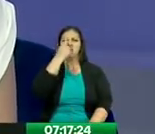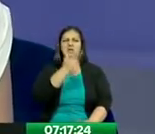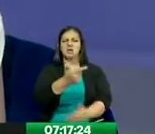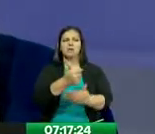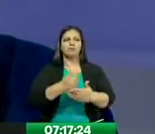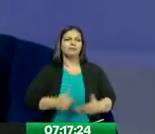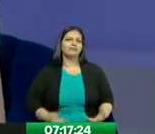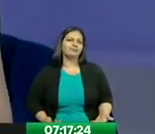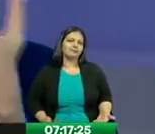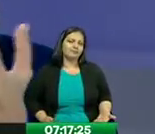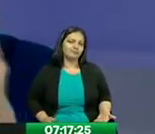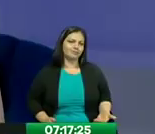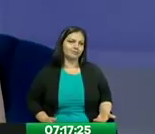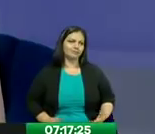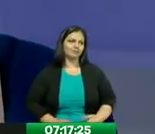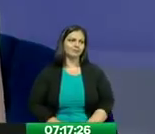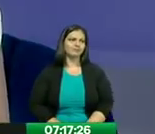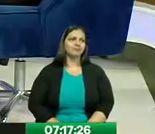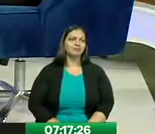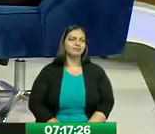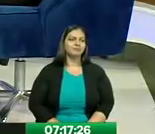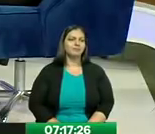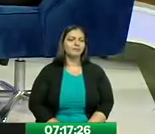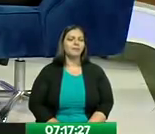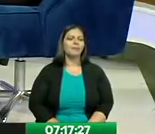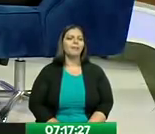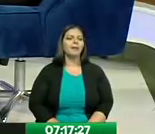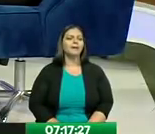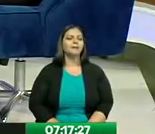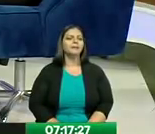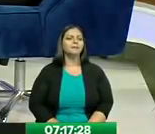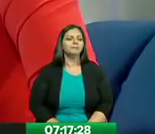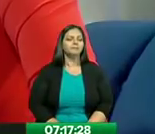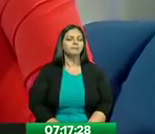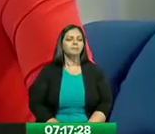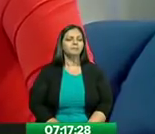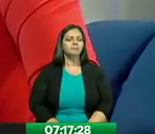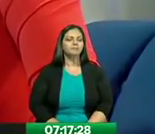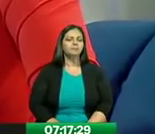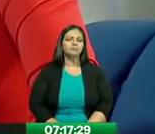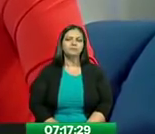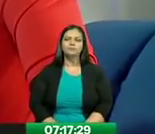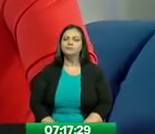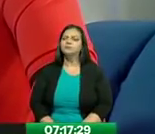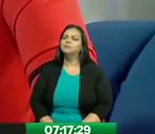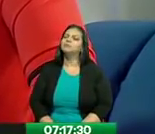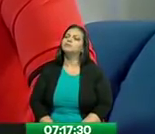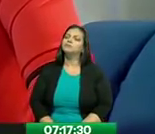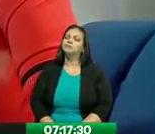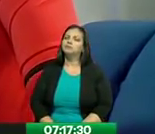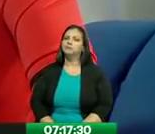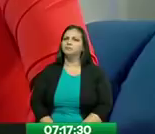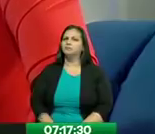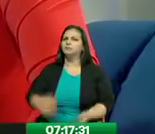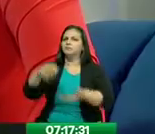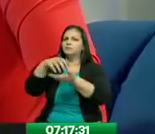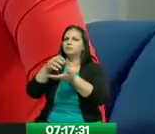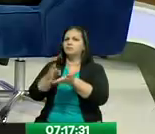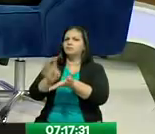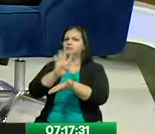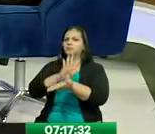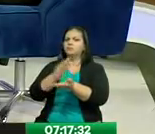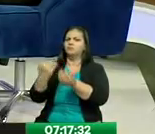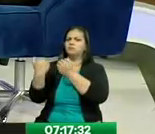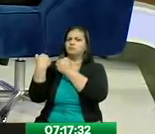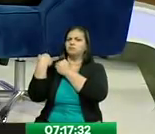quiénes son los que hay que ir a este sector. ¿Qué papel ha jugado la Asamblea Nacional? Yo escuchaba a muchos decir que durante la crisis